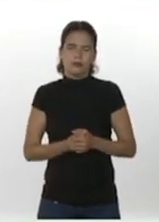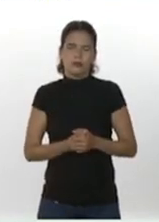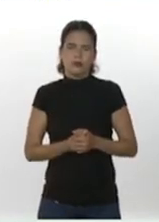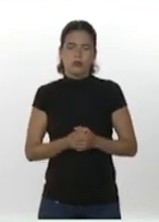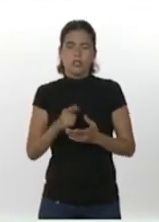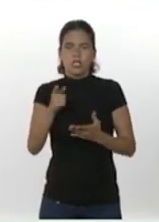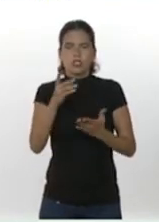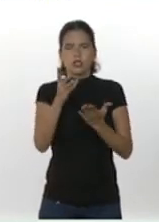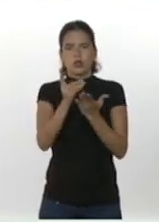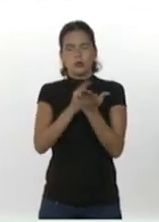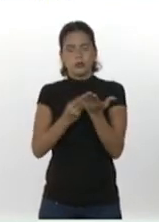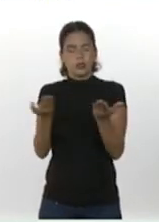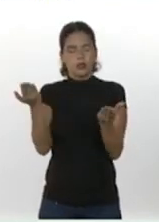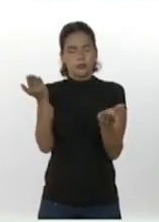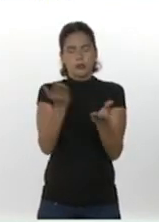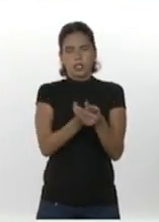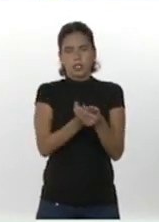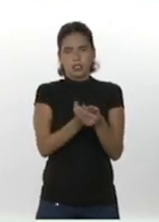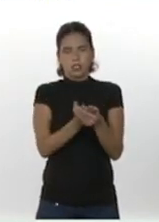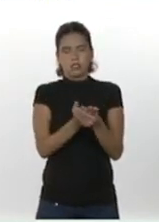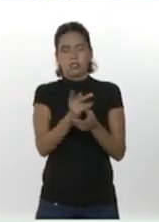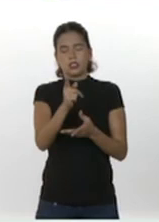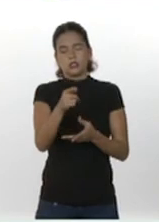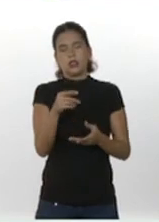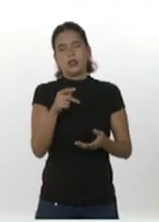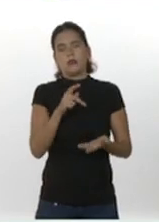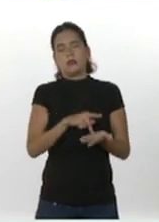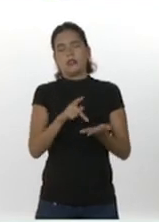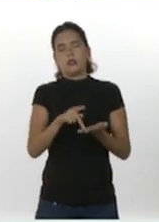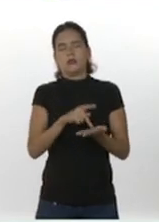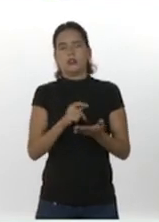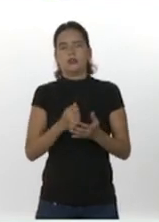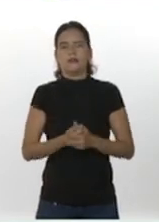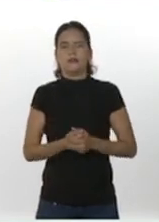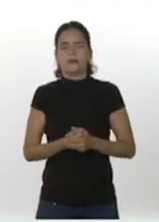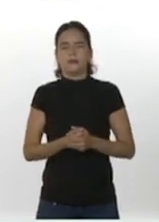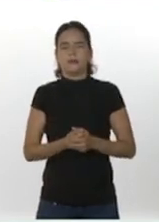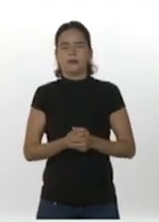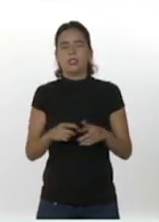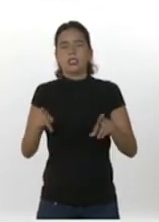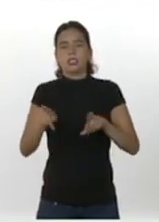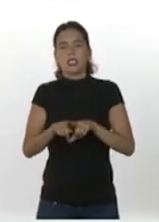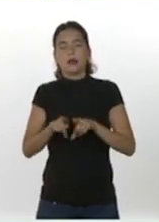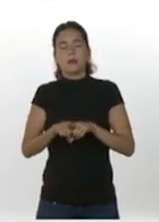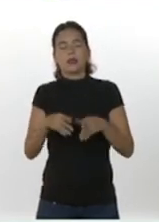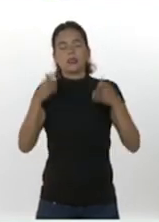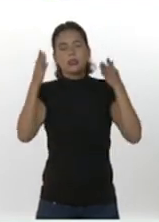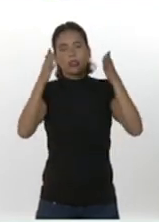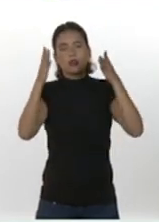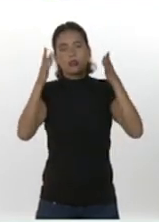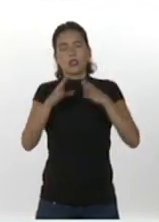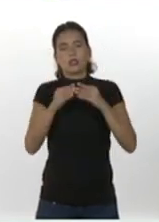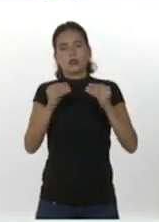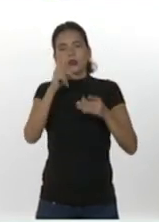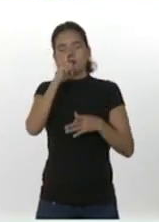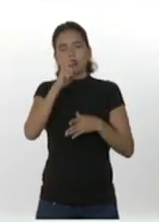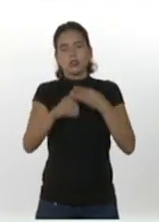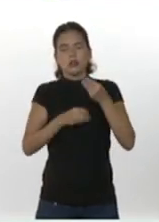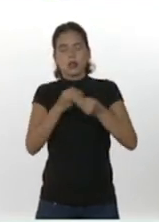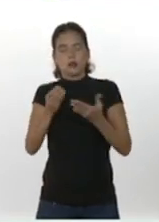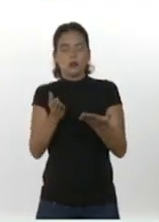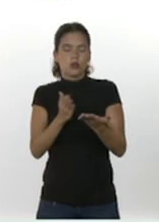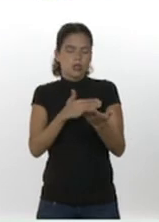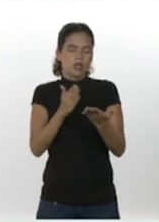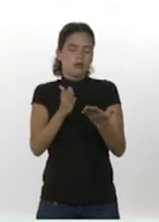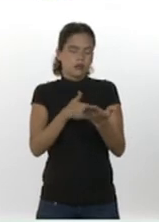este documento debe incluirse en el expediente del participante. ¿Okay? También se recomienda que anualmente hagamos una